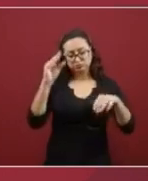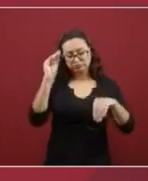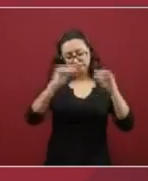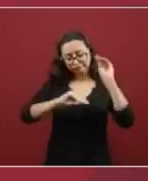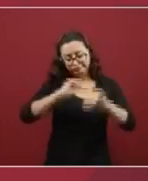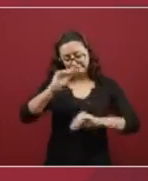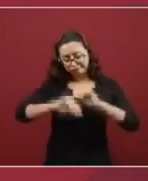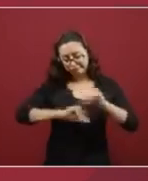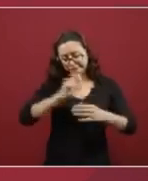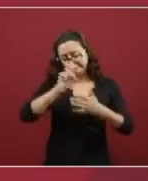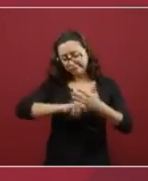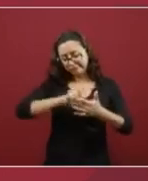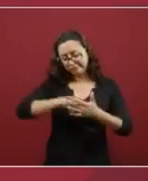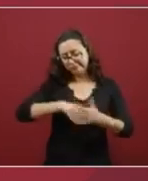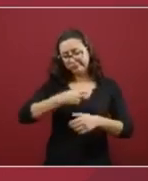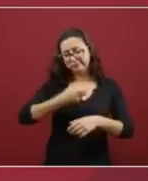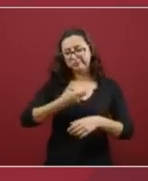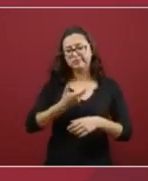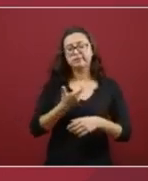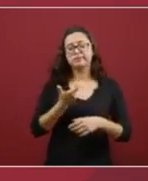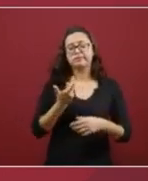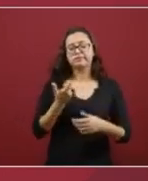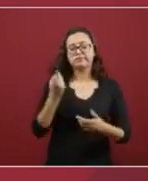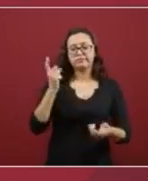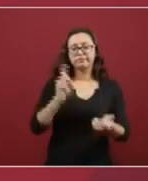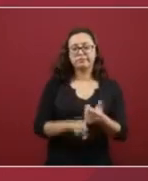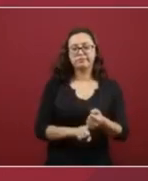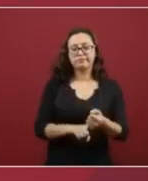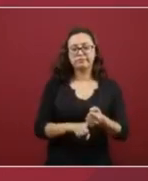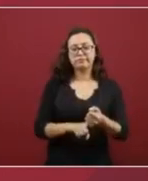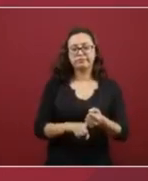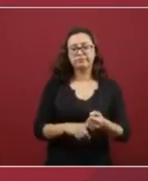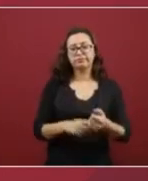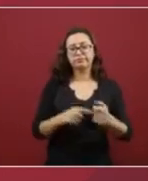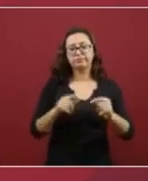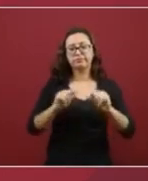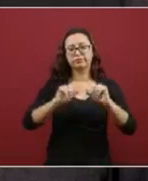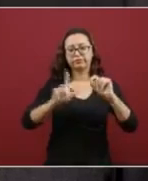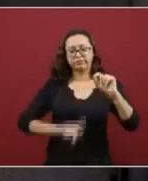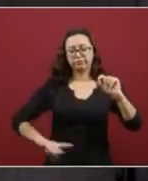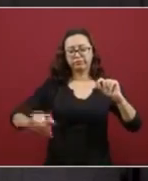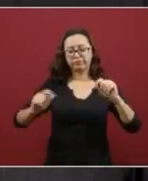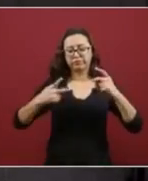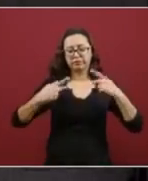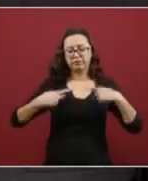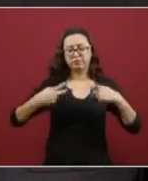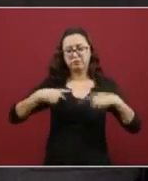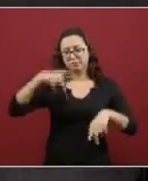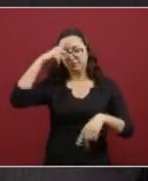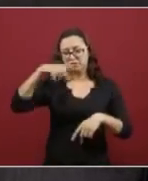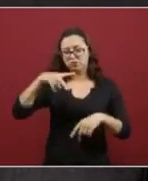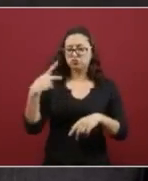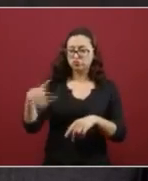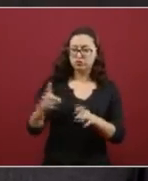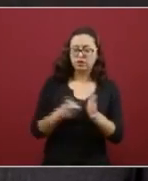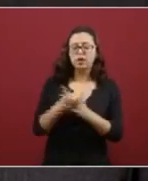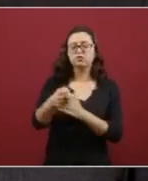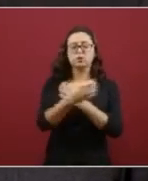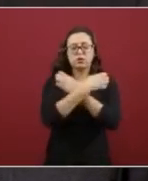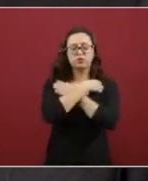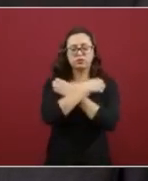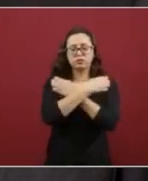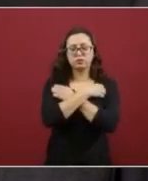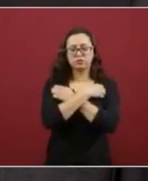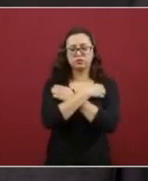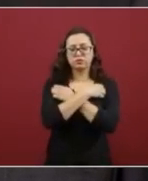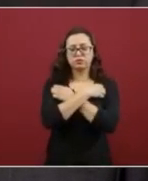establece el derecho de los mexicanos a la educación.